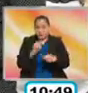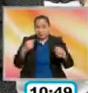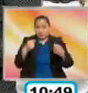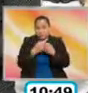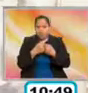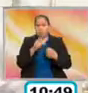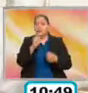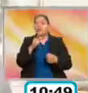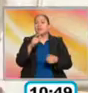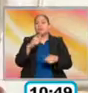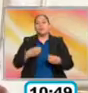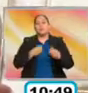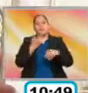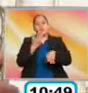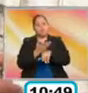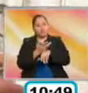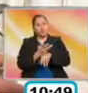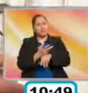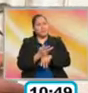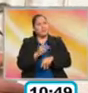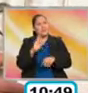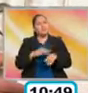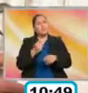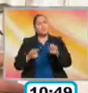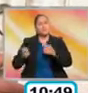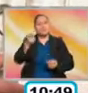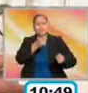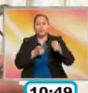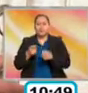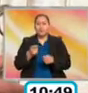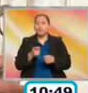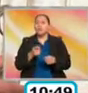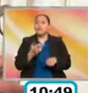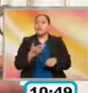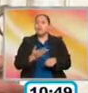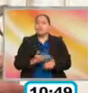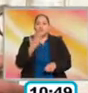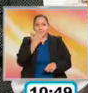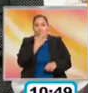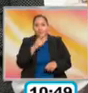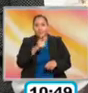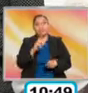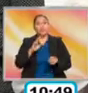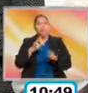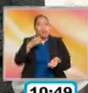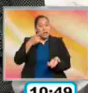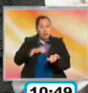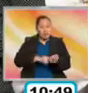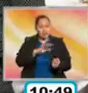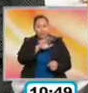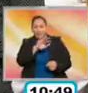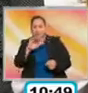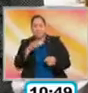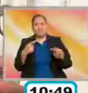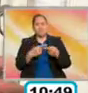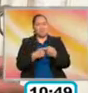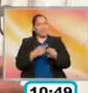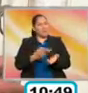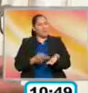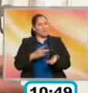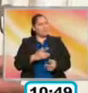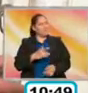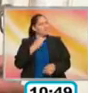Unidos y me llamó mucho la atención porque es una cumbia muy rica, es una canción que a pesar de que tiene un doble sentido le encanta a los niños, es una